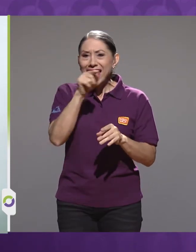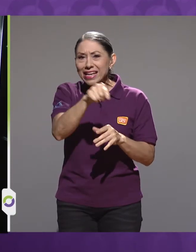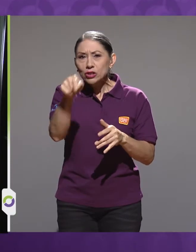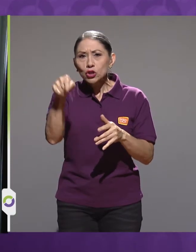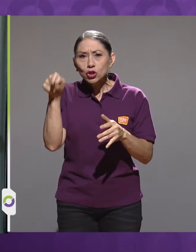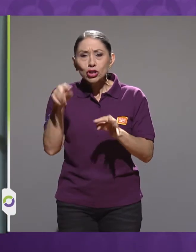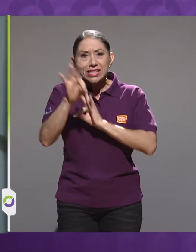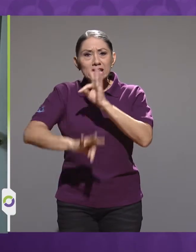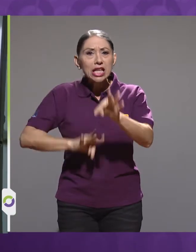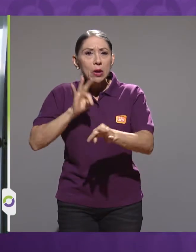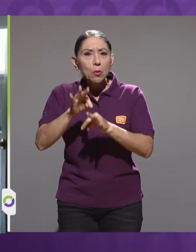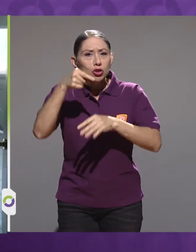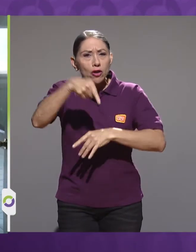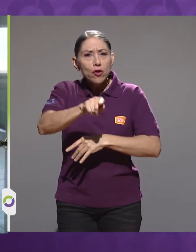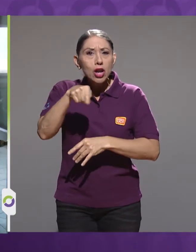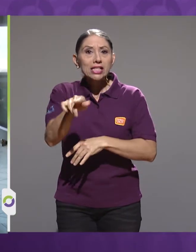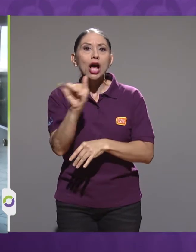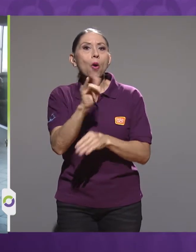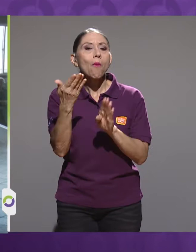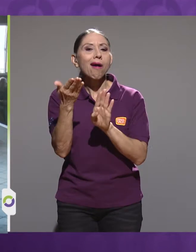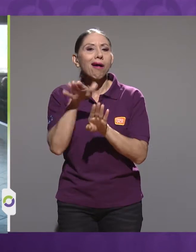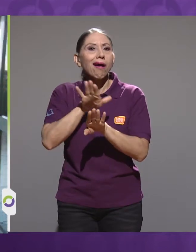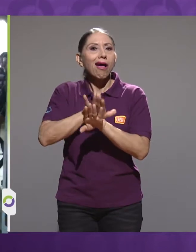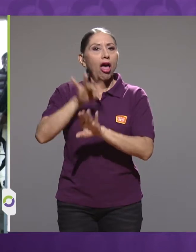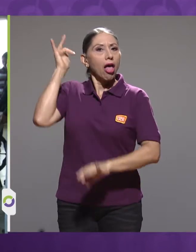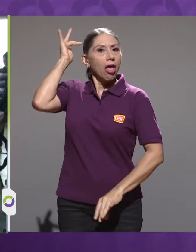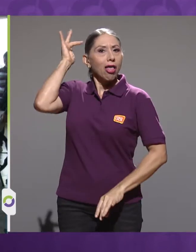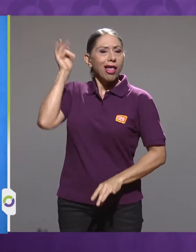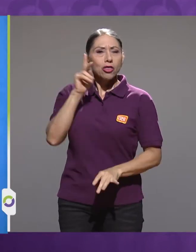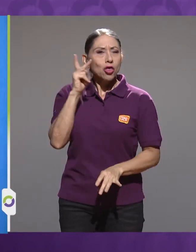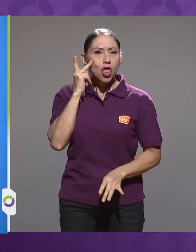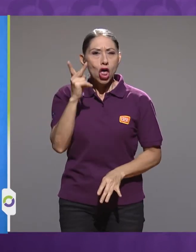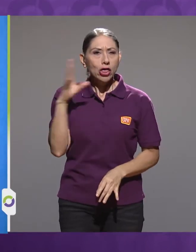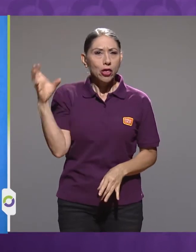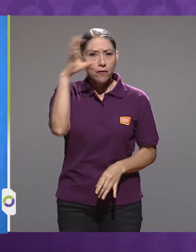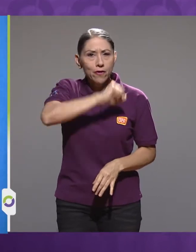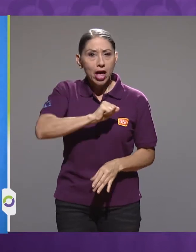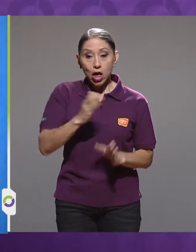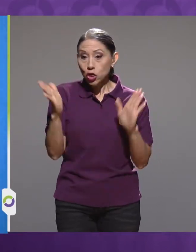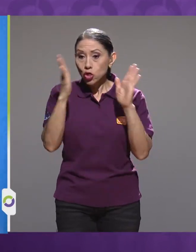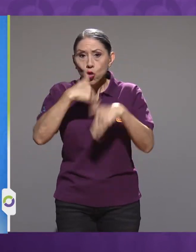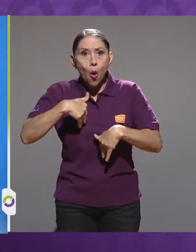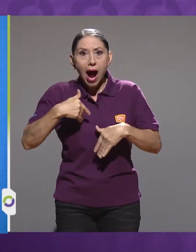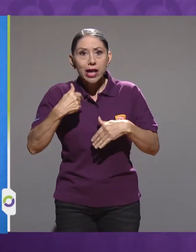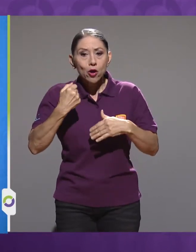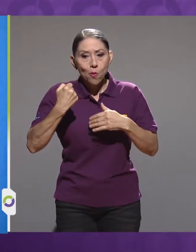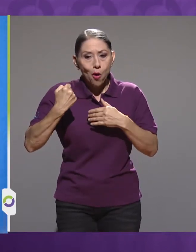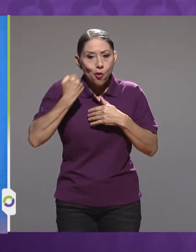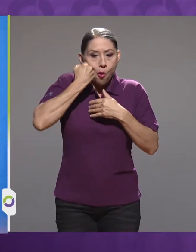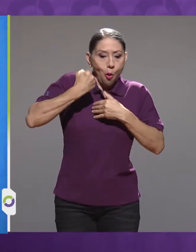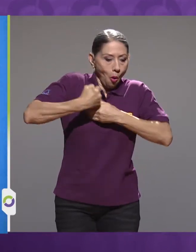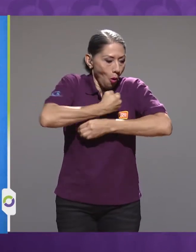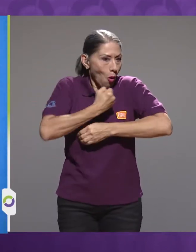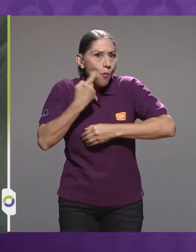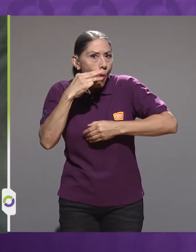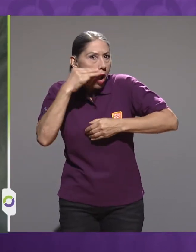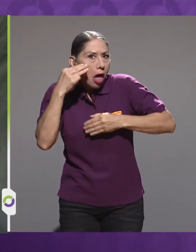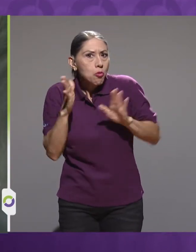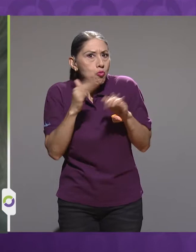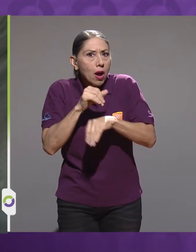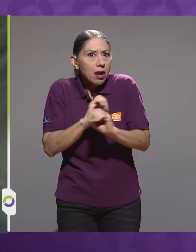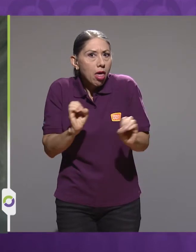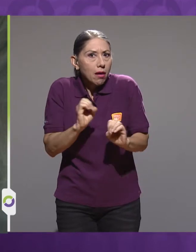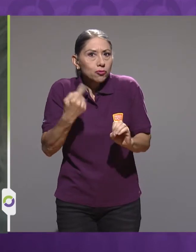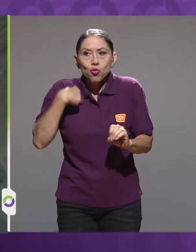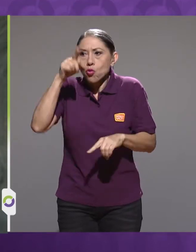son como más disimuladas, ¿verdad? Porque no van a dejar una marca física donde yo puedo ir al juzgado y decir, vean, tengo un morete, ¿verdad? O